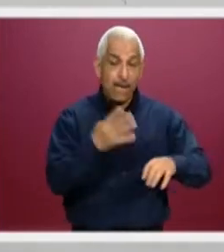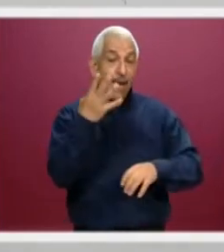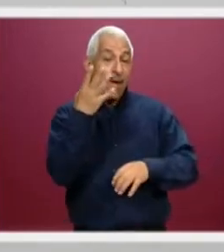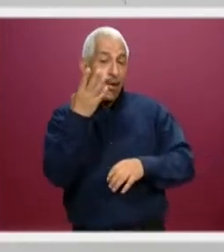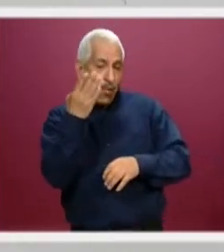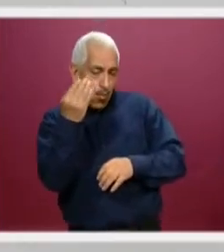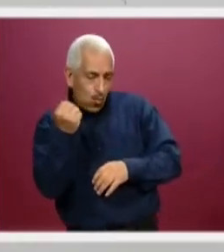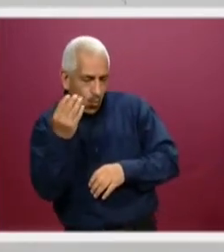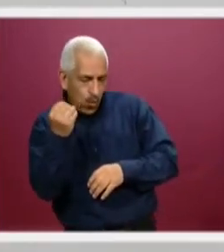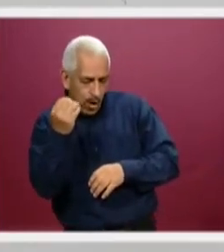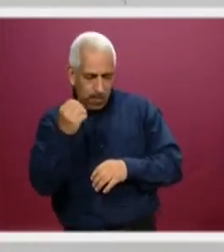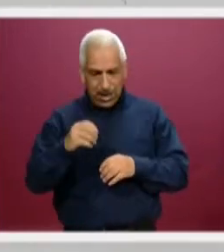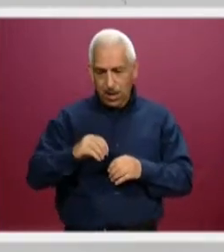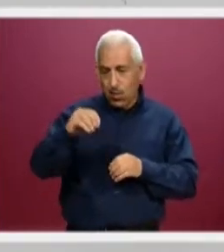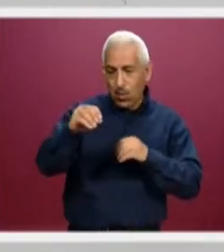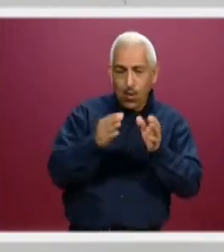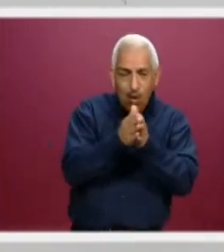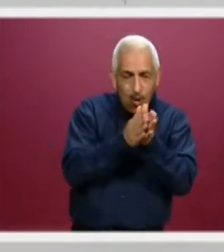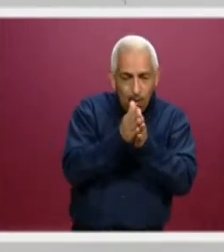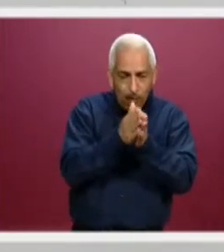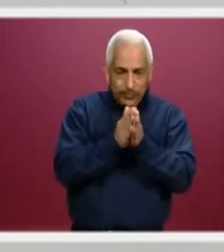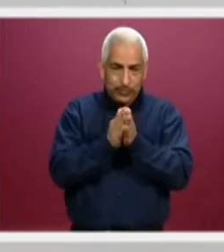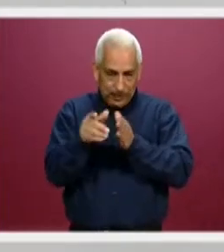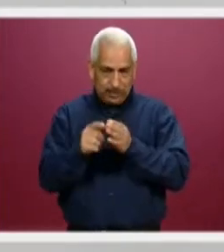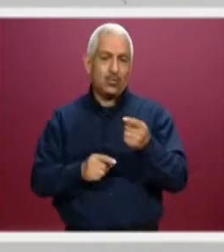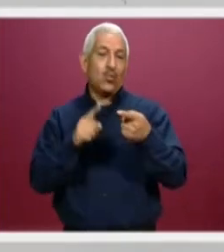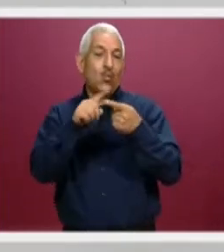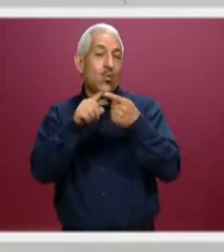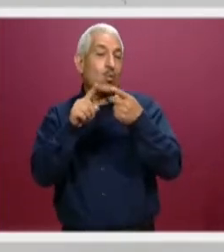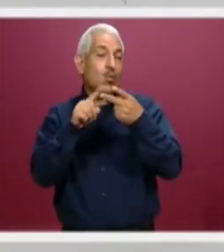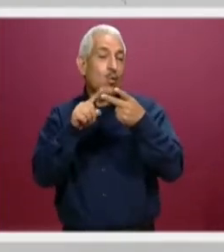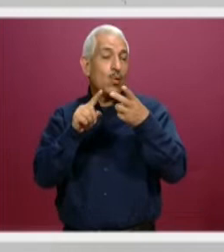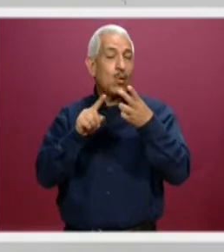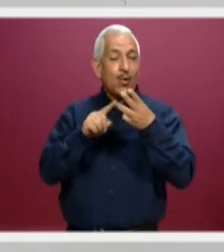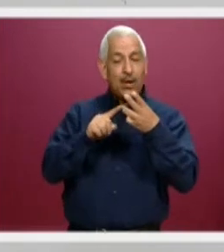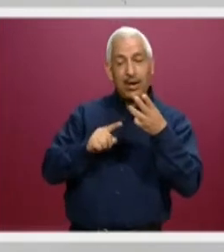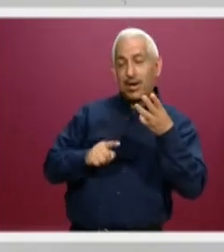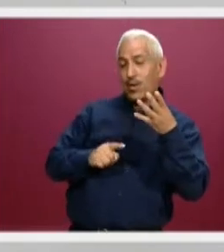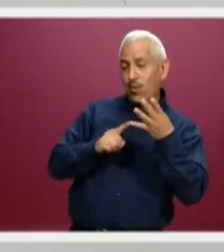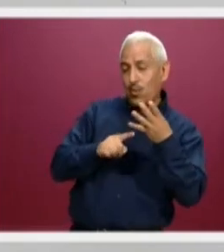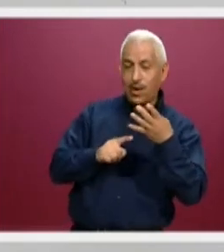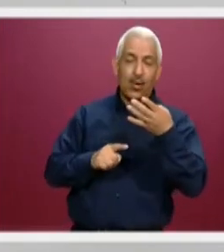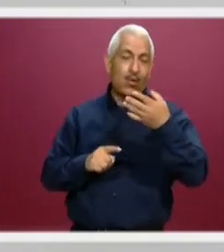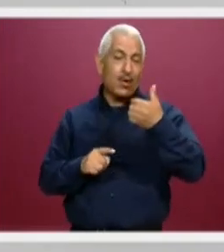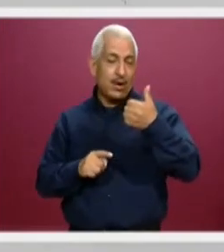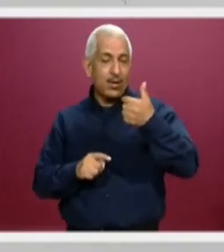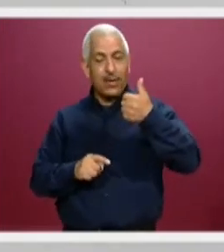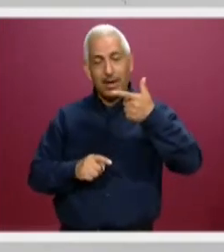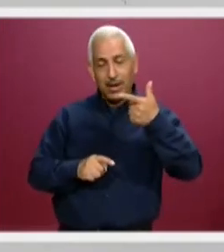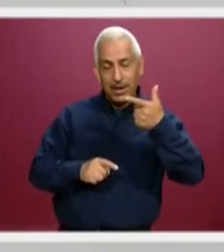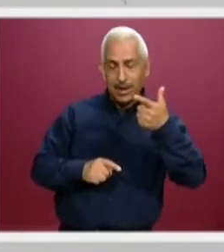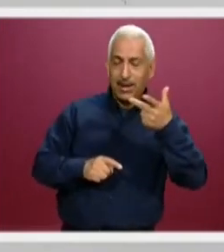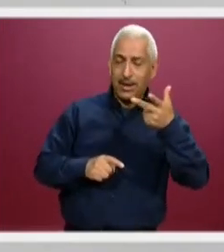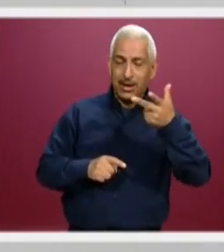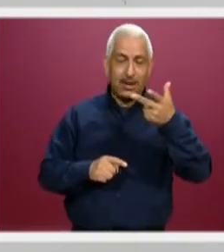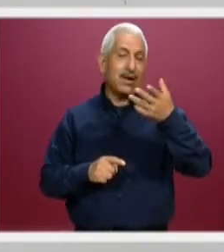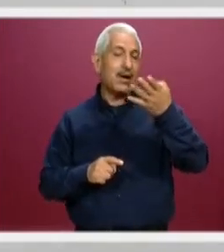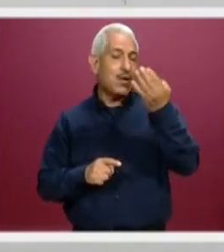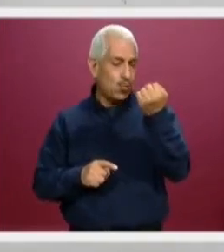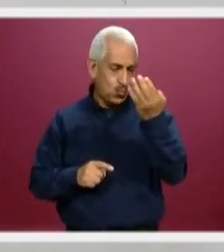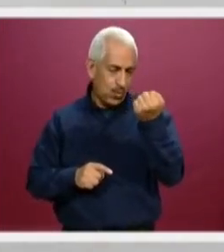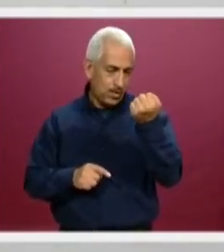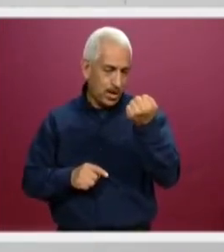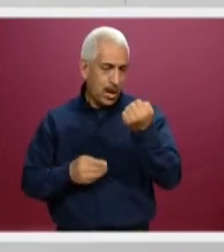contar 12 es 4 5 6 7 8 9